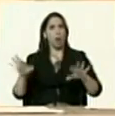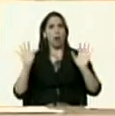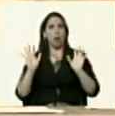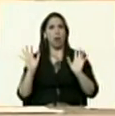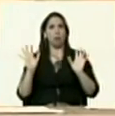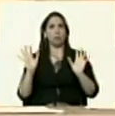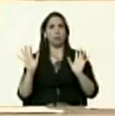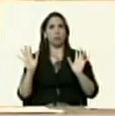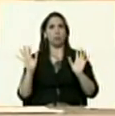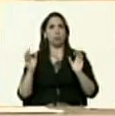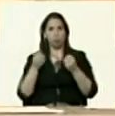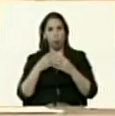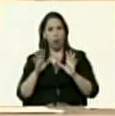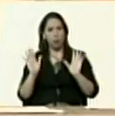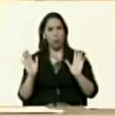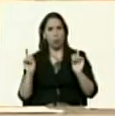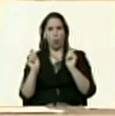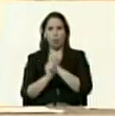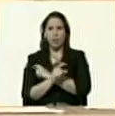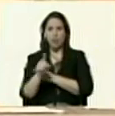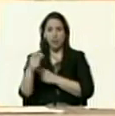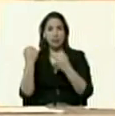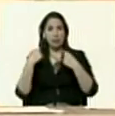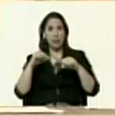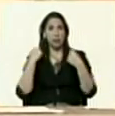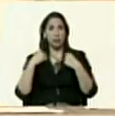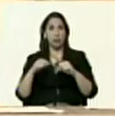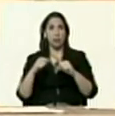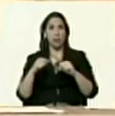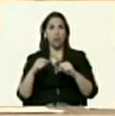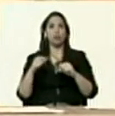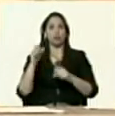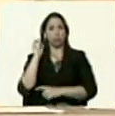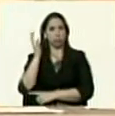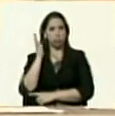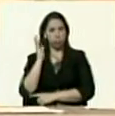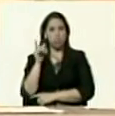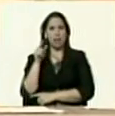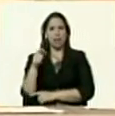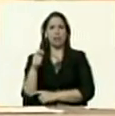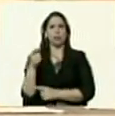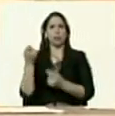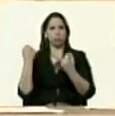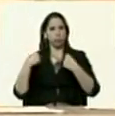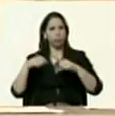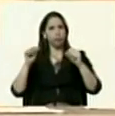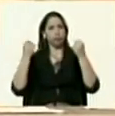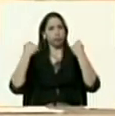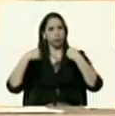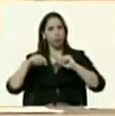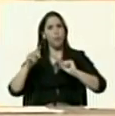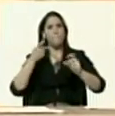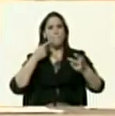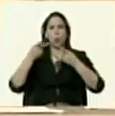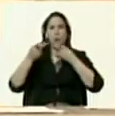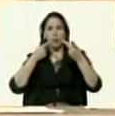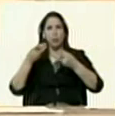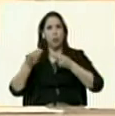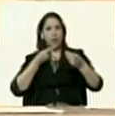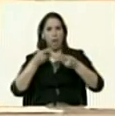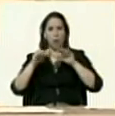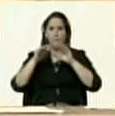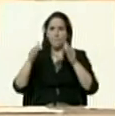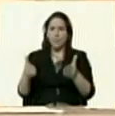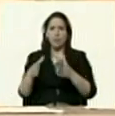Bueno, convertir ese ejercicio de dinámica parlamentaria en un ejercicio de diálogo político en una mesa, con todos los